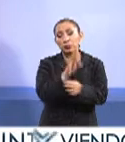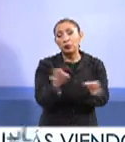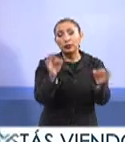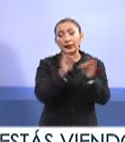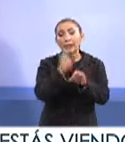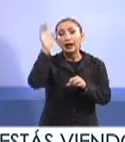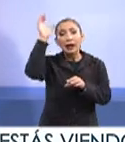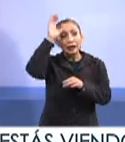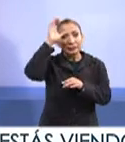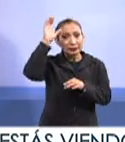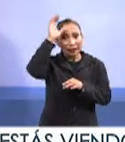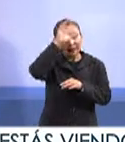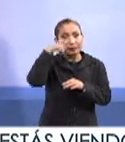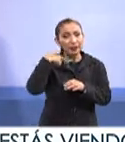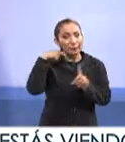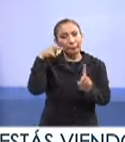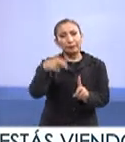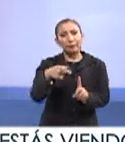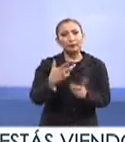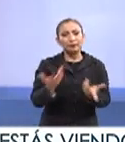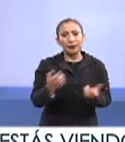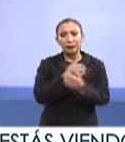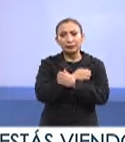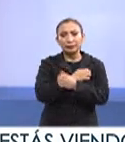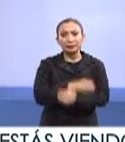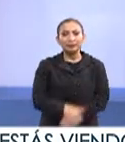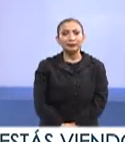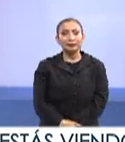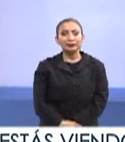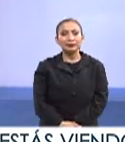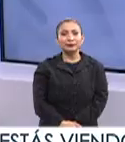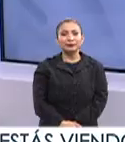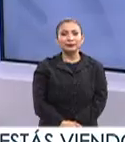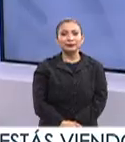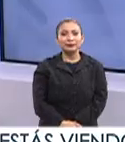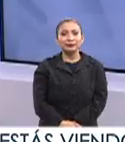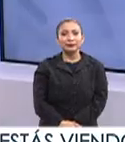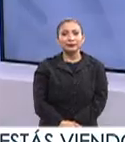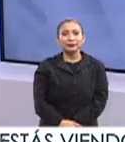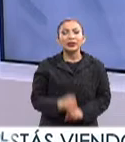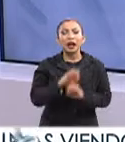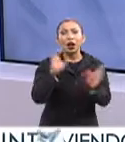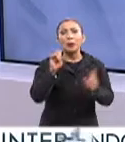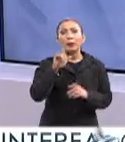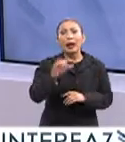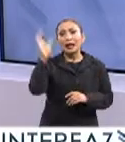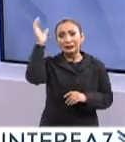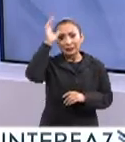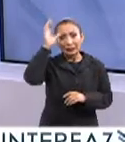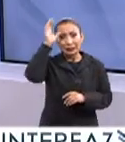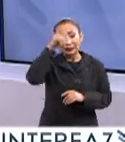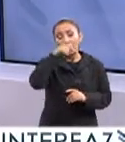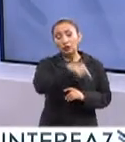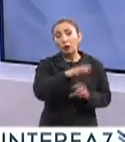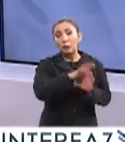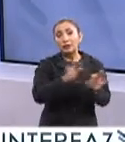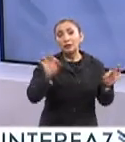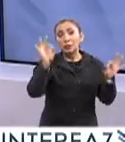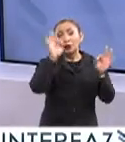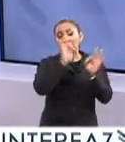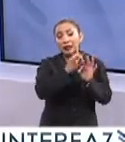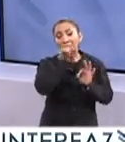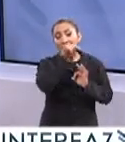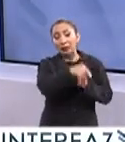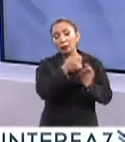también la ciencia va hacia ese rubro, la educación. Así es, Omar, la ciencia es uno de los principales factores